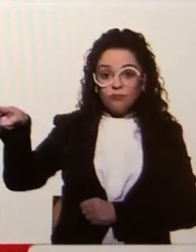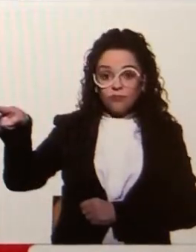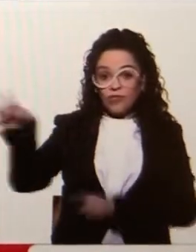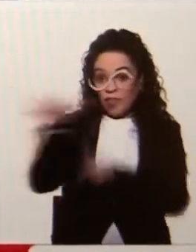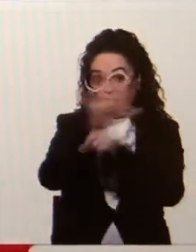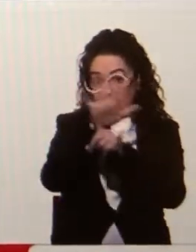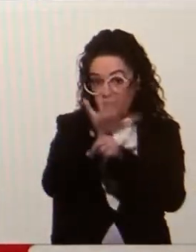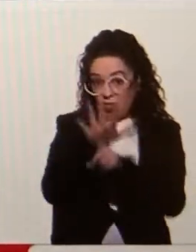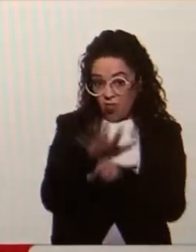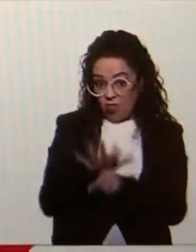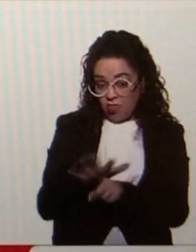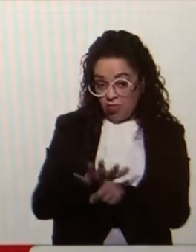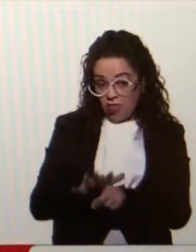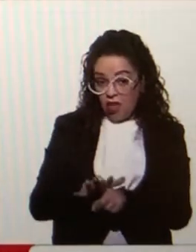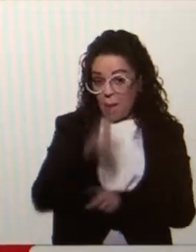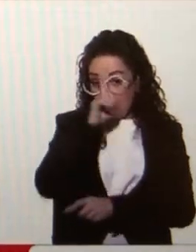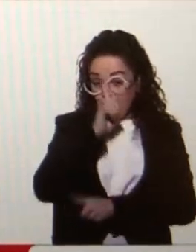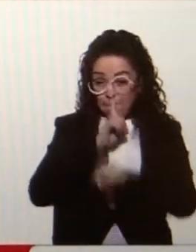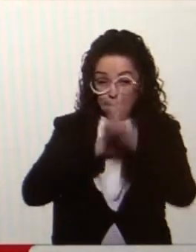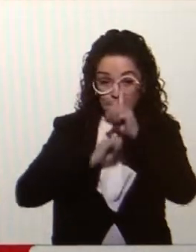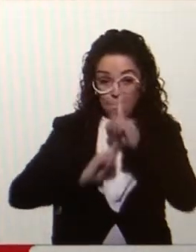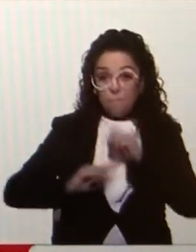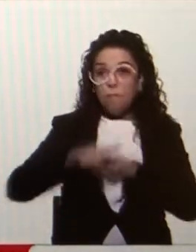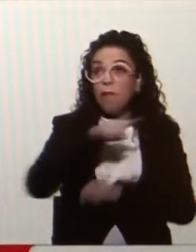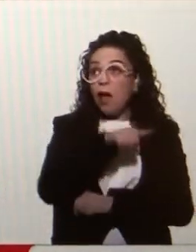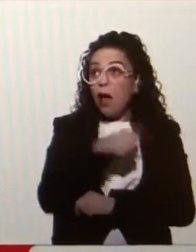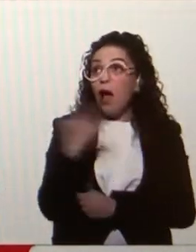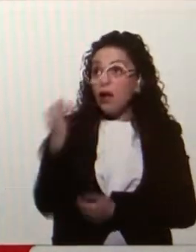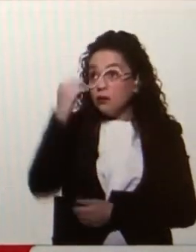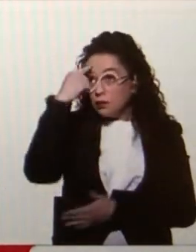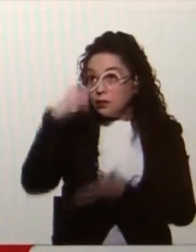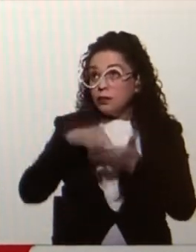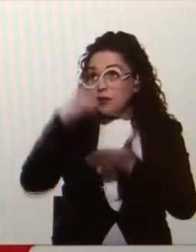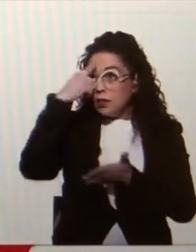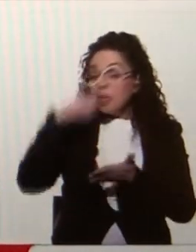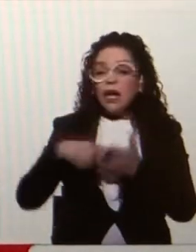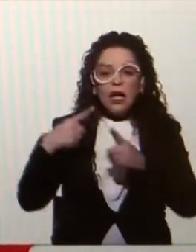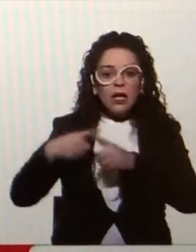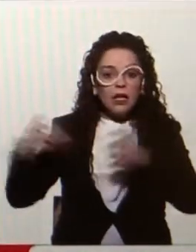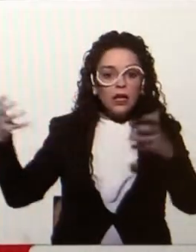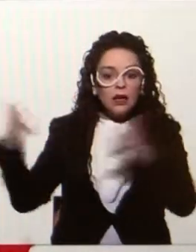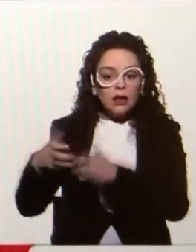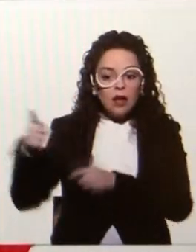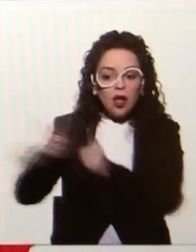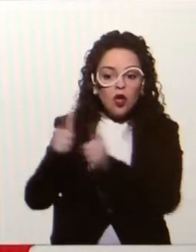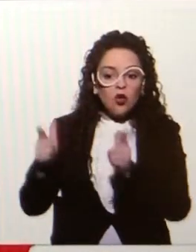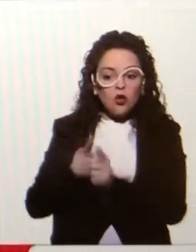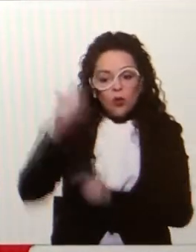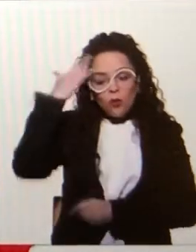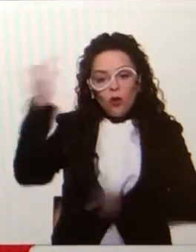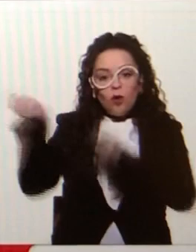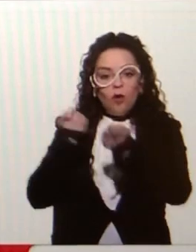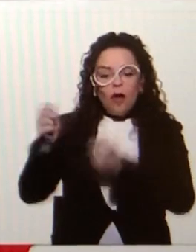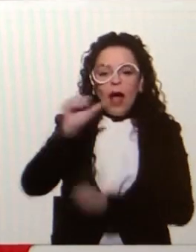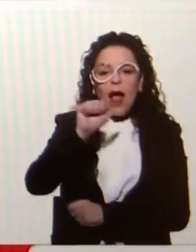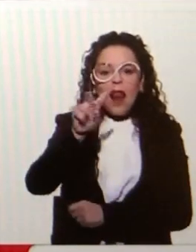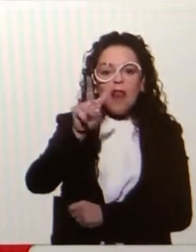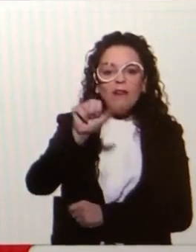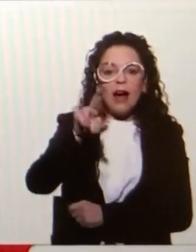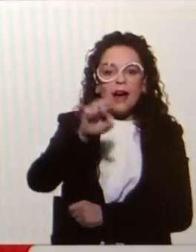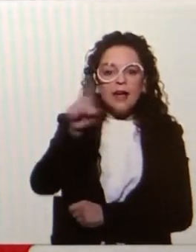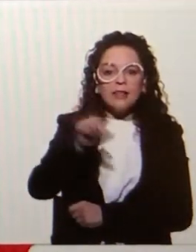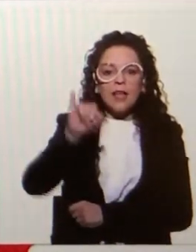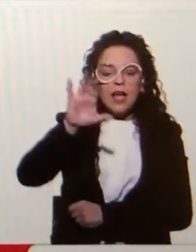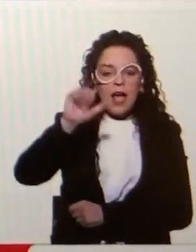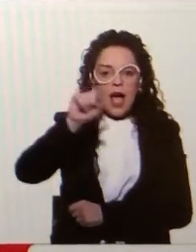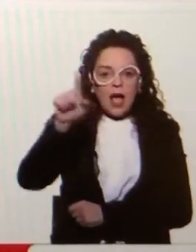de que secuestraron uno de los autobuses que al parecer iba plagado de droga iba plagado de droga